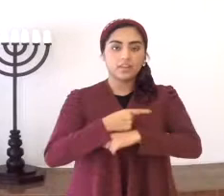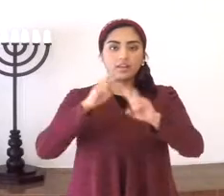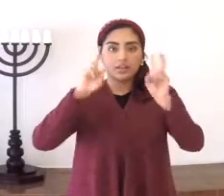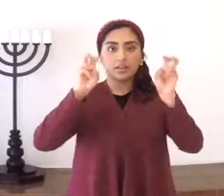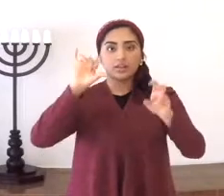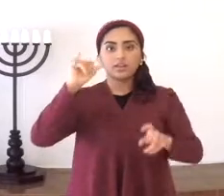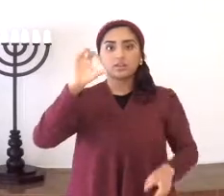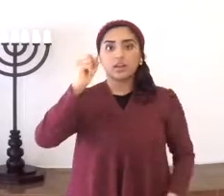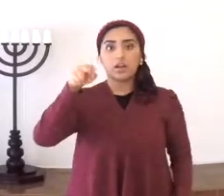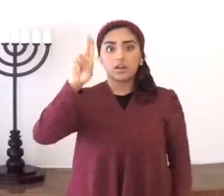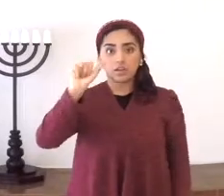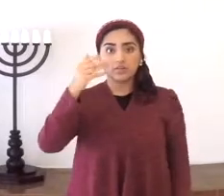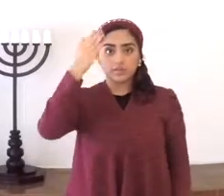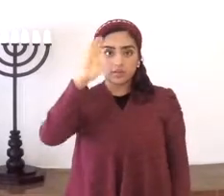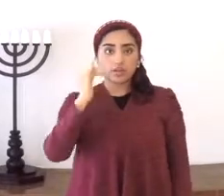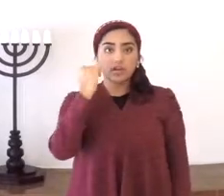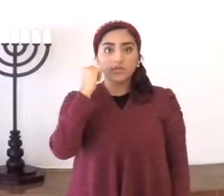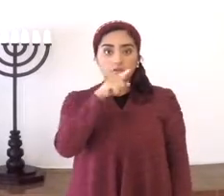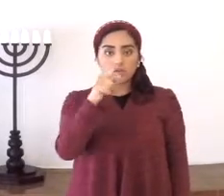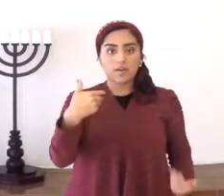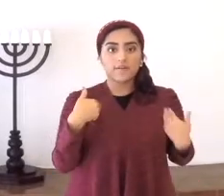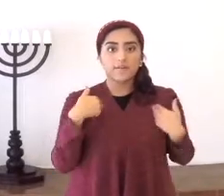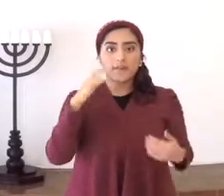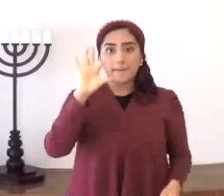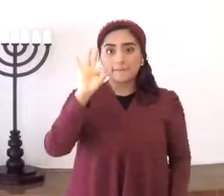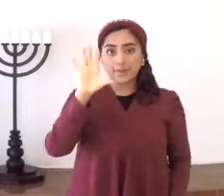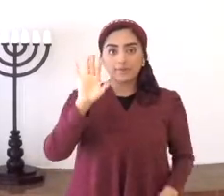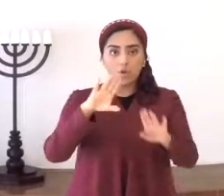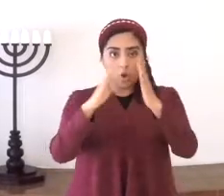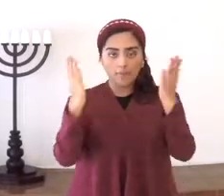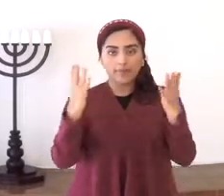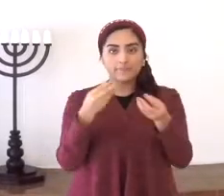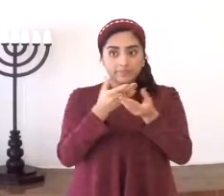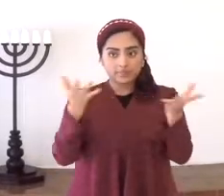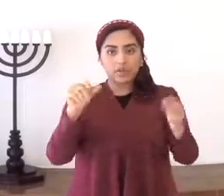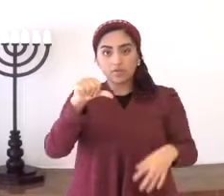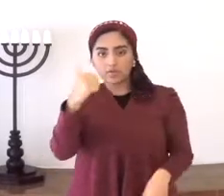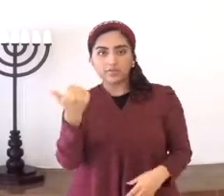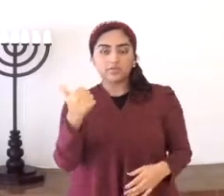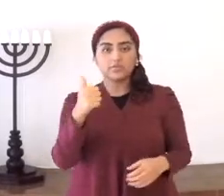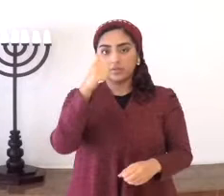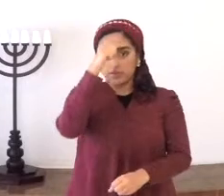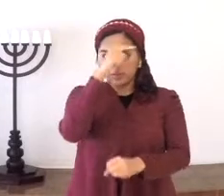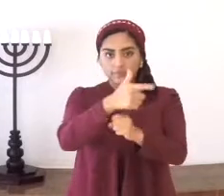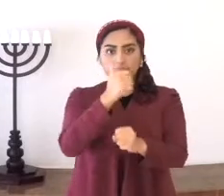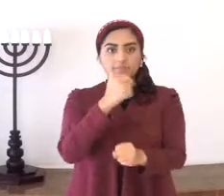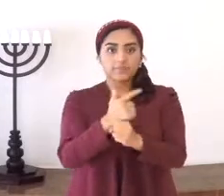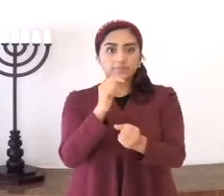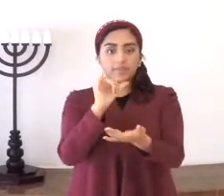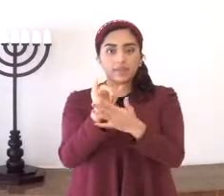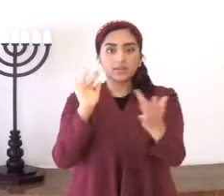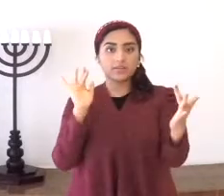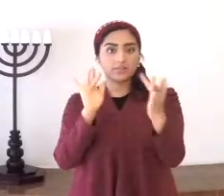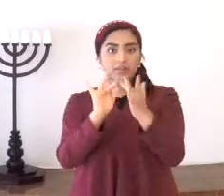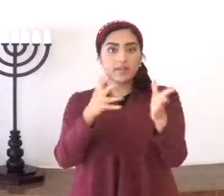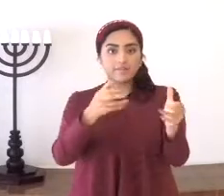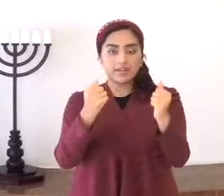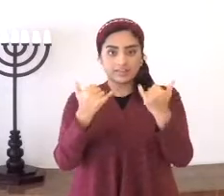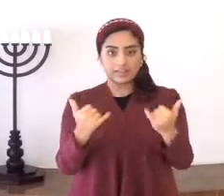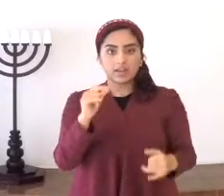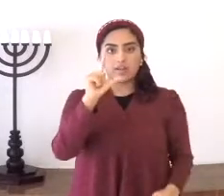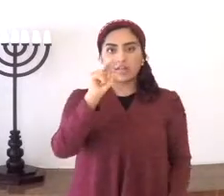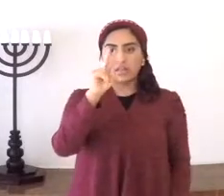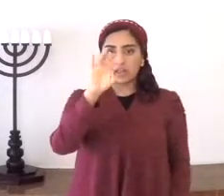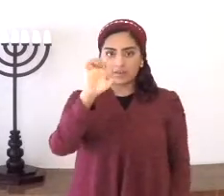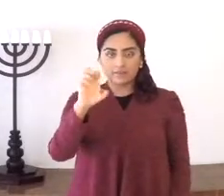Y vamos a recibir el tema de Yahshua es Elohim. Por si tú tienes Facebook abierto, avisa a otros almas, a otros hermanos, que se